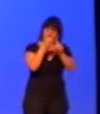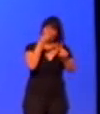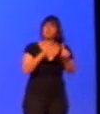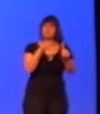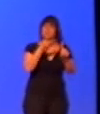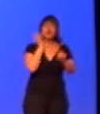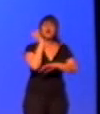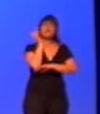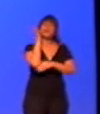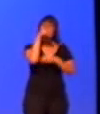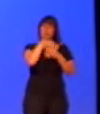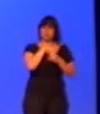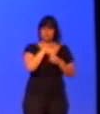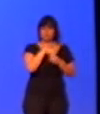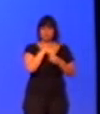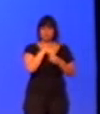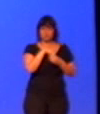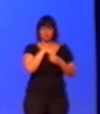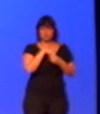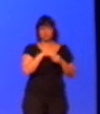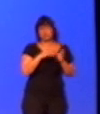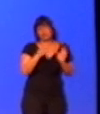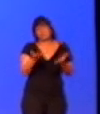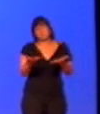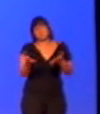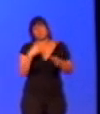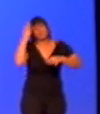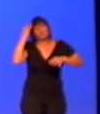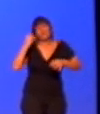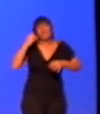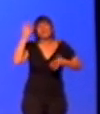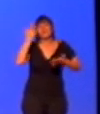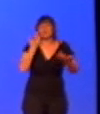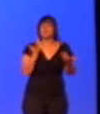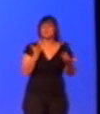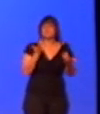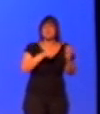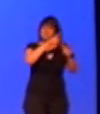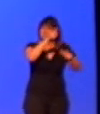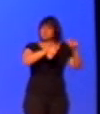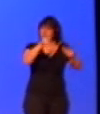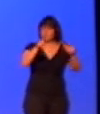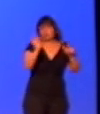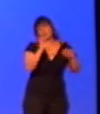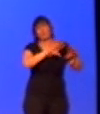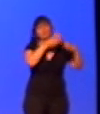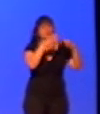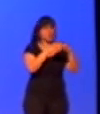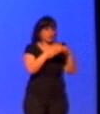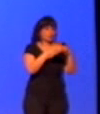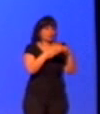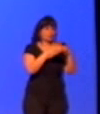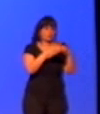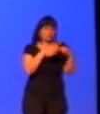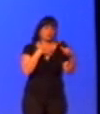lo que hace es partir de alguna manera de la idea de que existen personas o colectivos que se